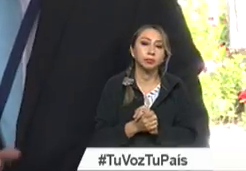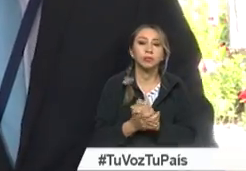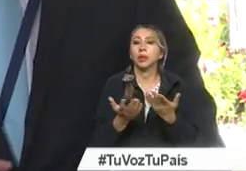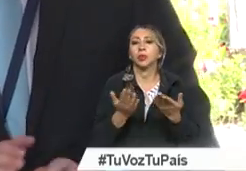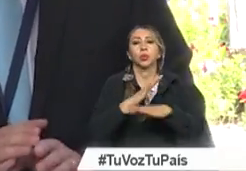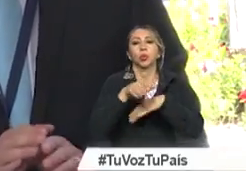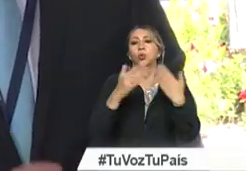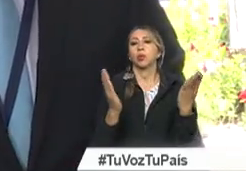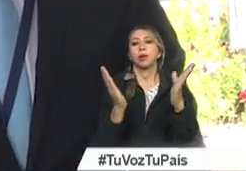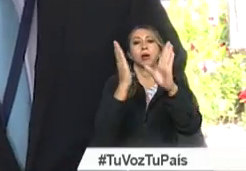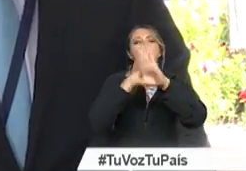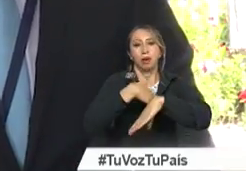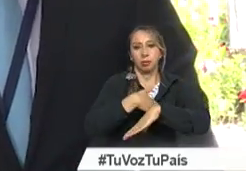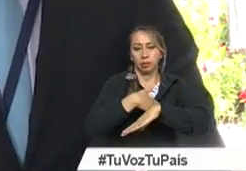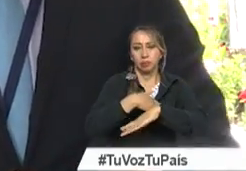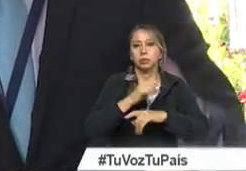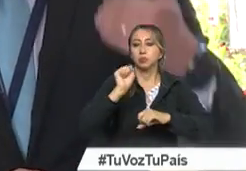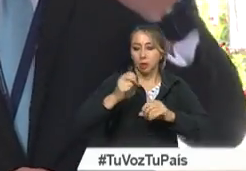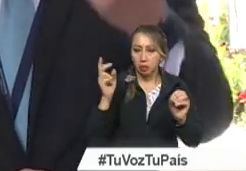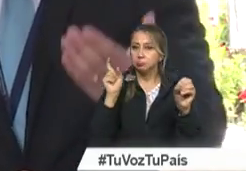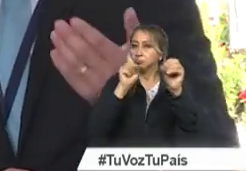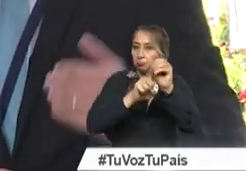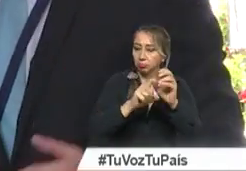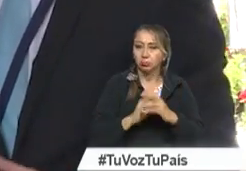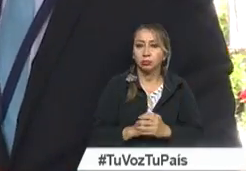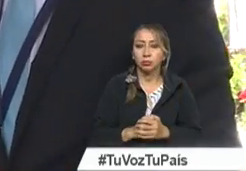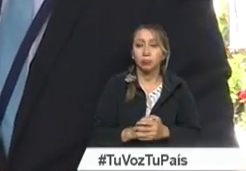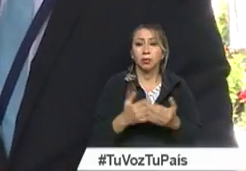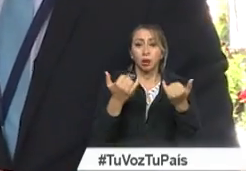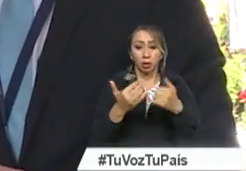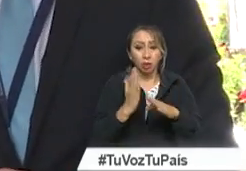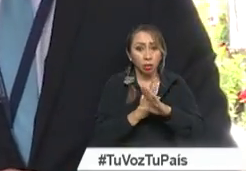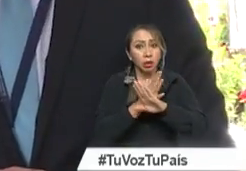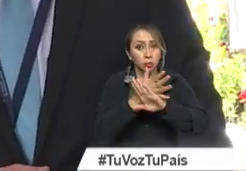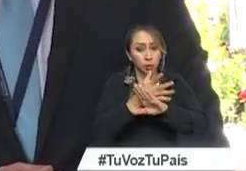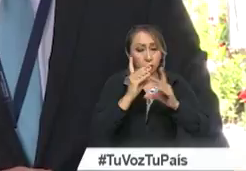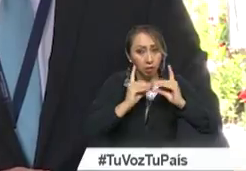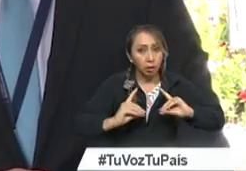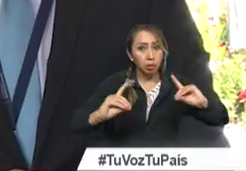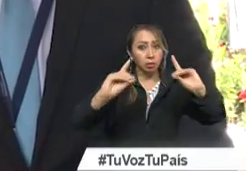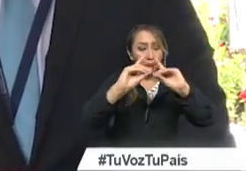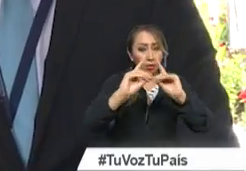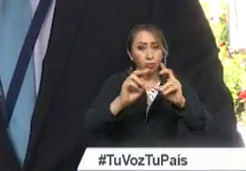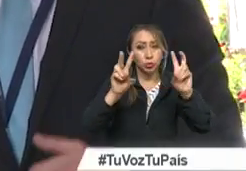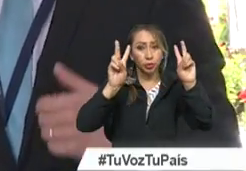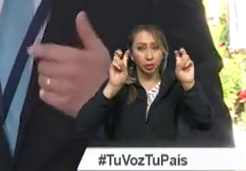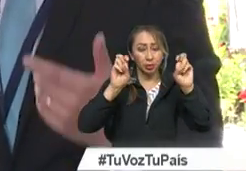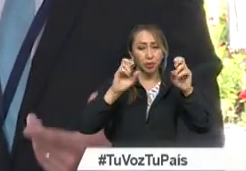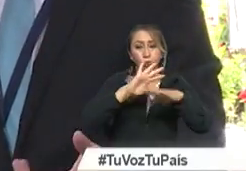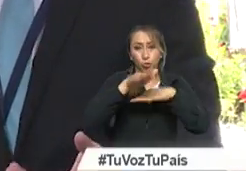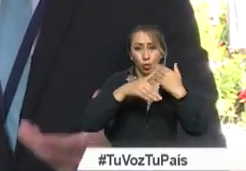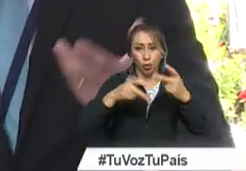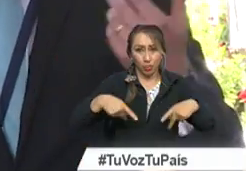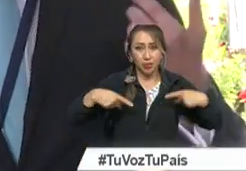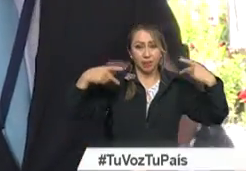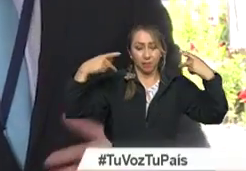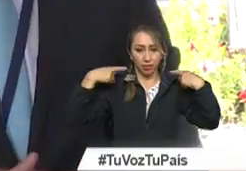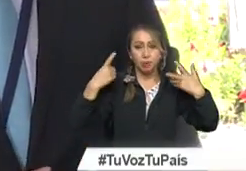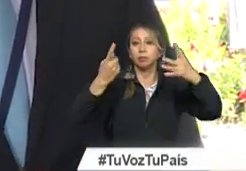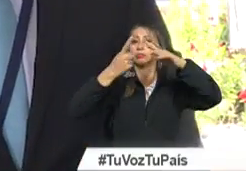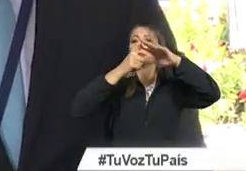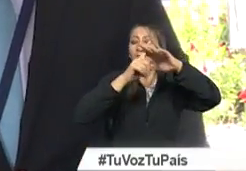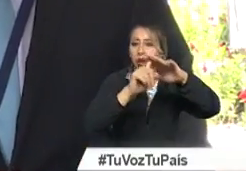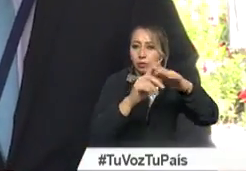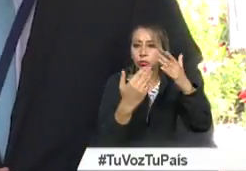totalmente gratuito los barrios que se van a ser posterior con el plan toda una vida es para verificar y el ingreso de